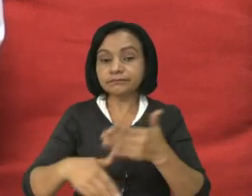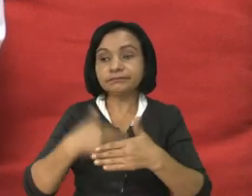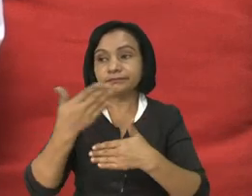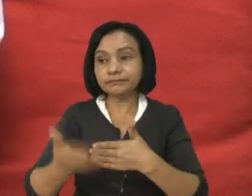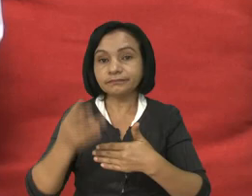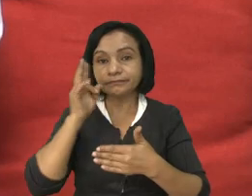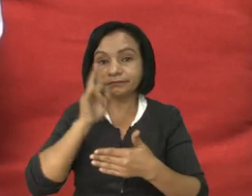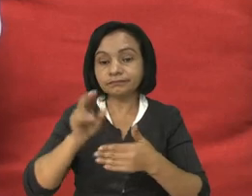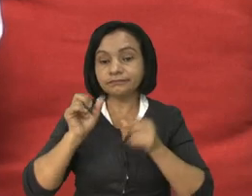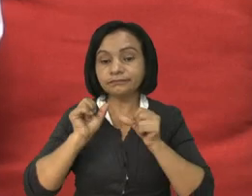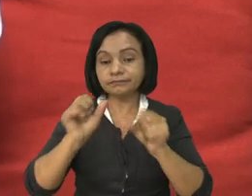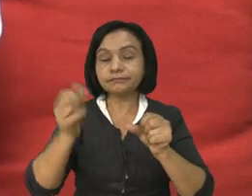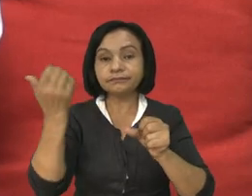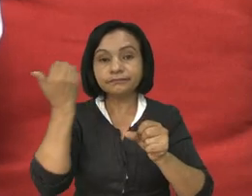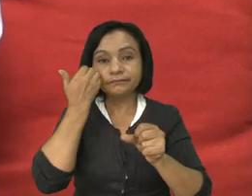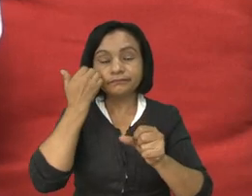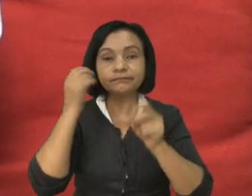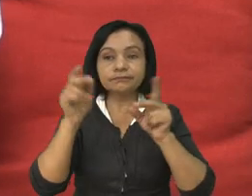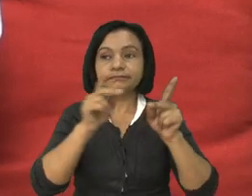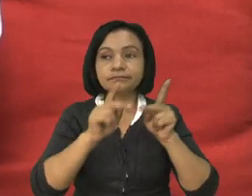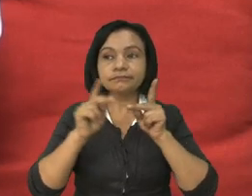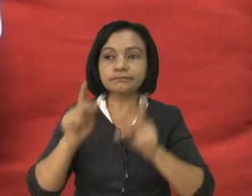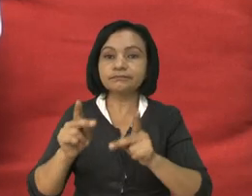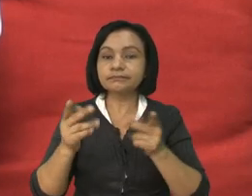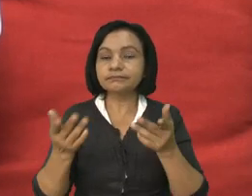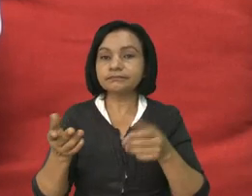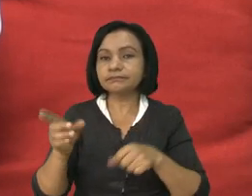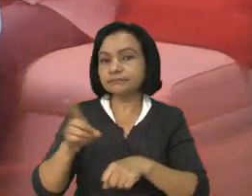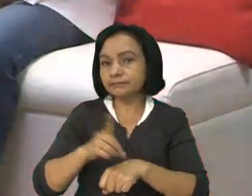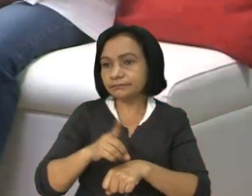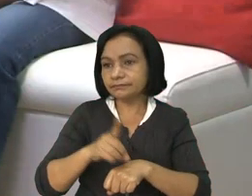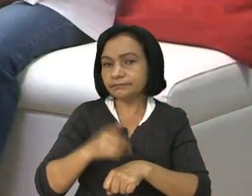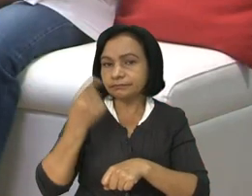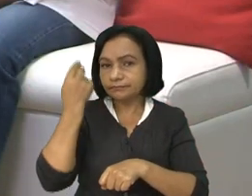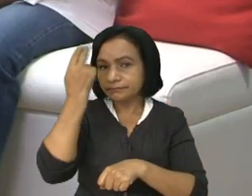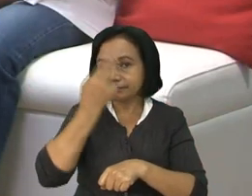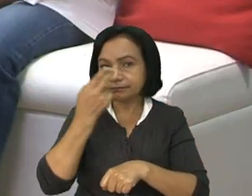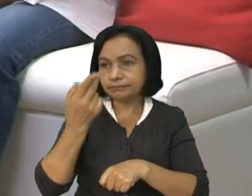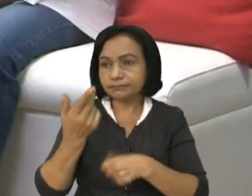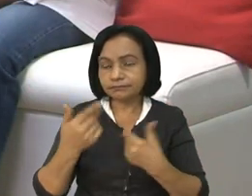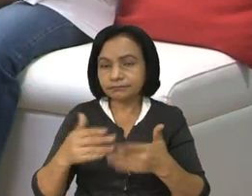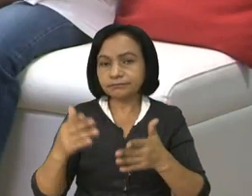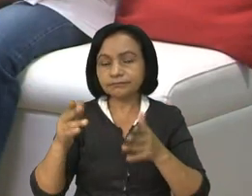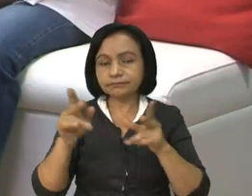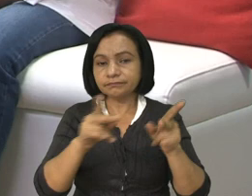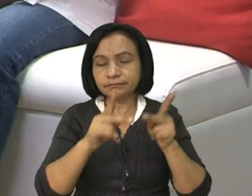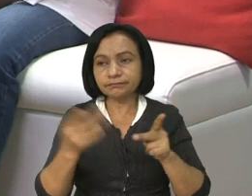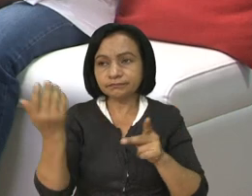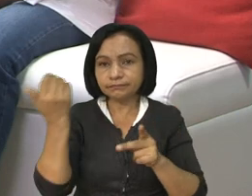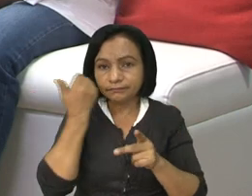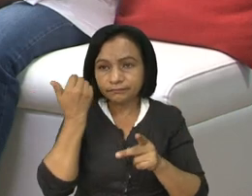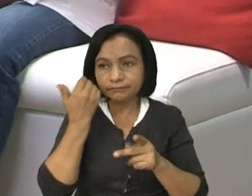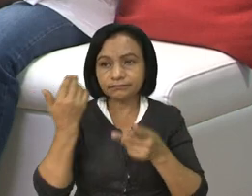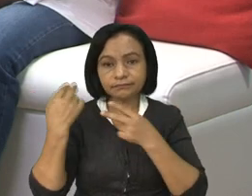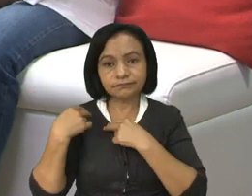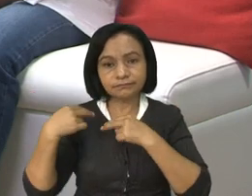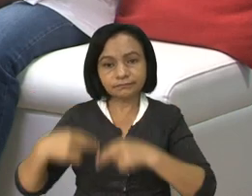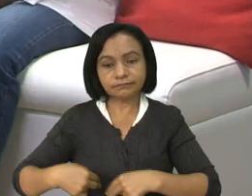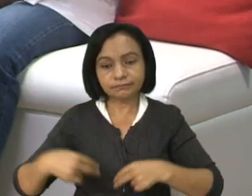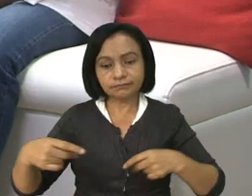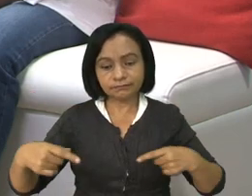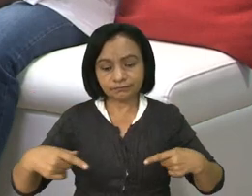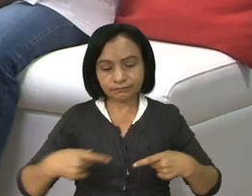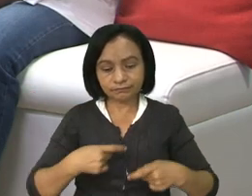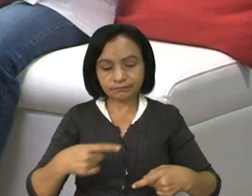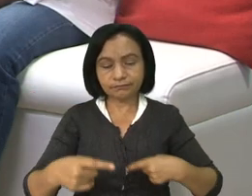ver el seguimiento del paciente. Doctor, si normalmente nosotros estamos expuestos, los seres humanos, a los parásitos,